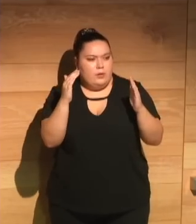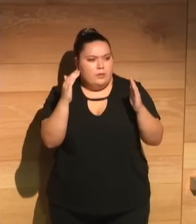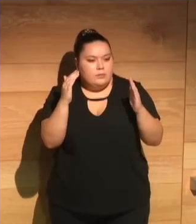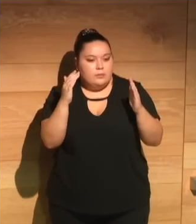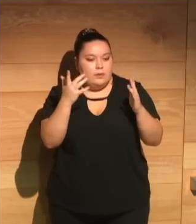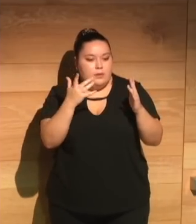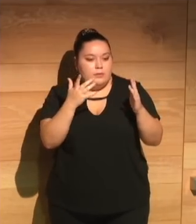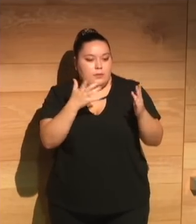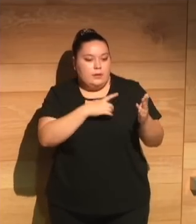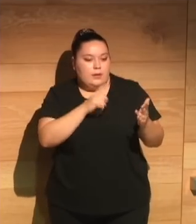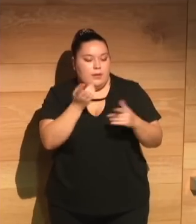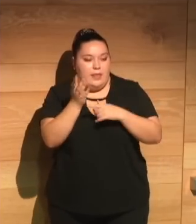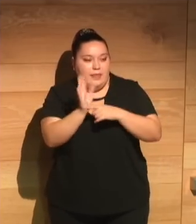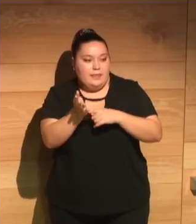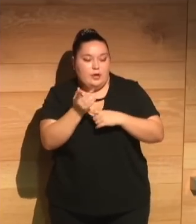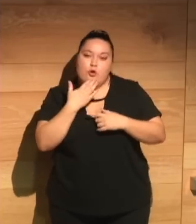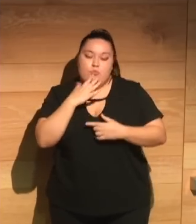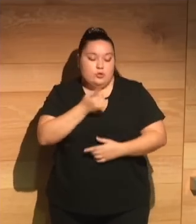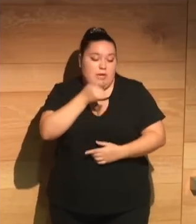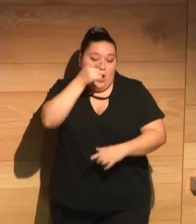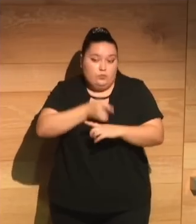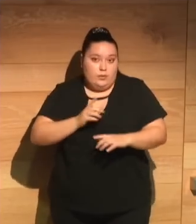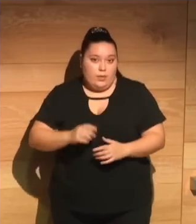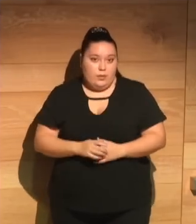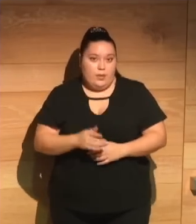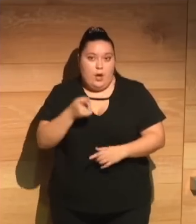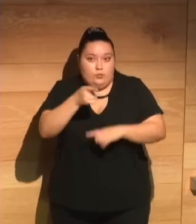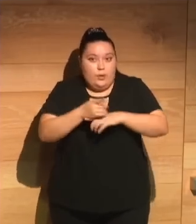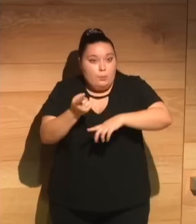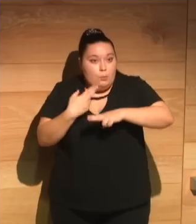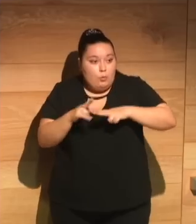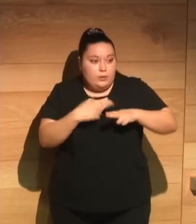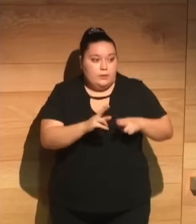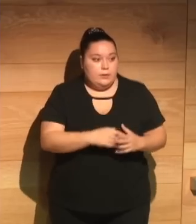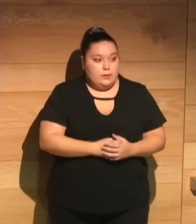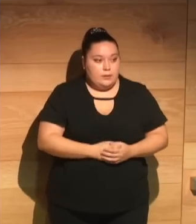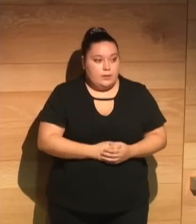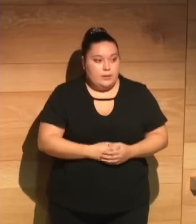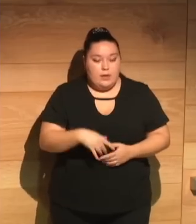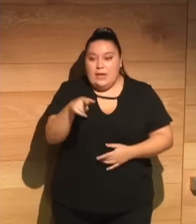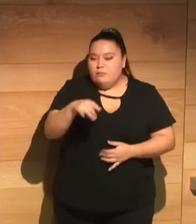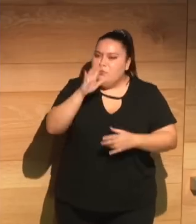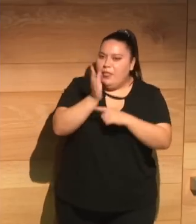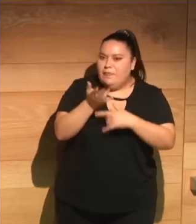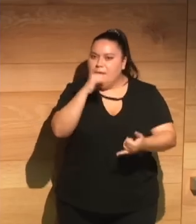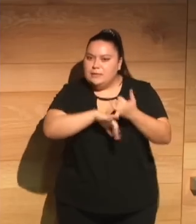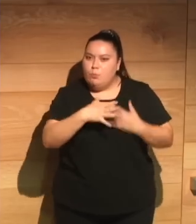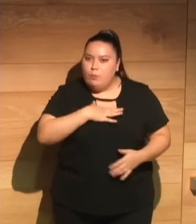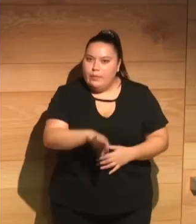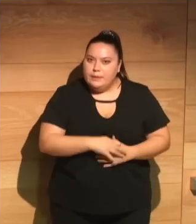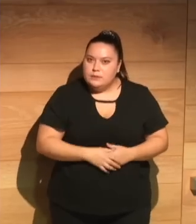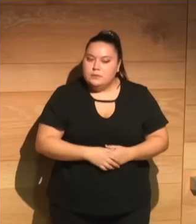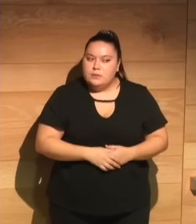una autoridad. Claro. Era una autoridad, iba a decir, política, ¿no? Era una te podía real. Casar en un era, cine, por ejemplo. Sí, que señor, a la te señor.